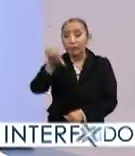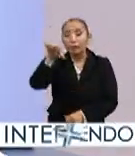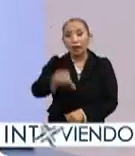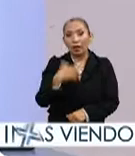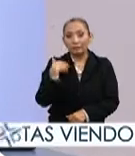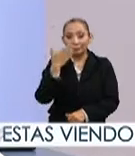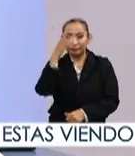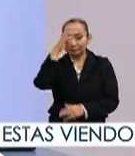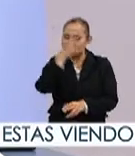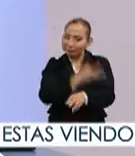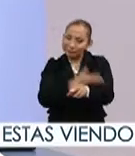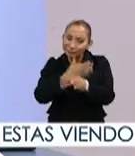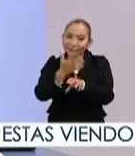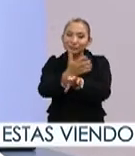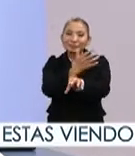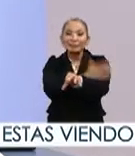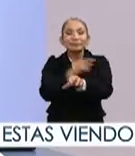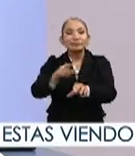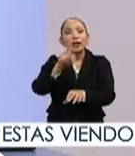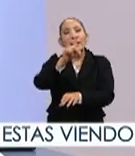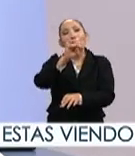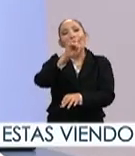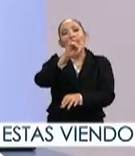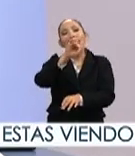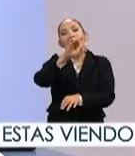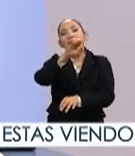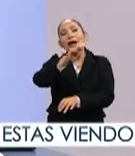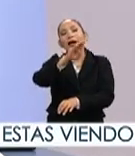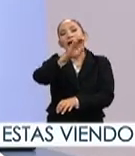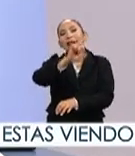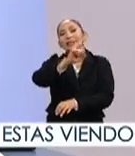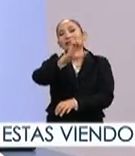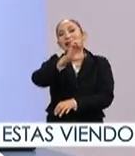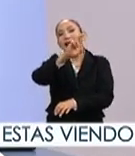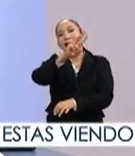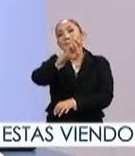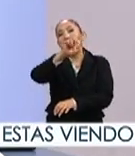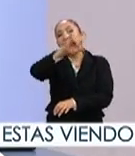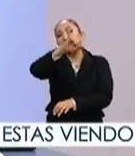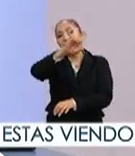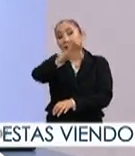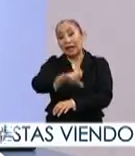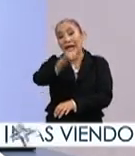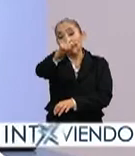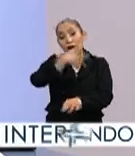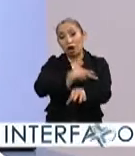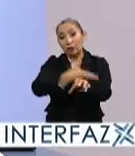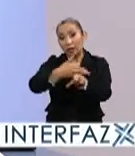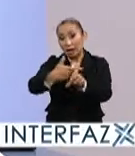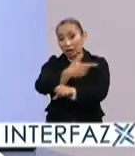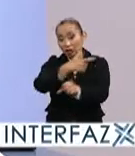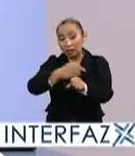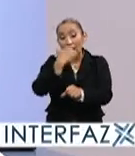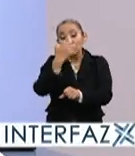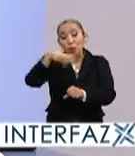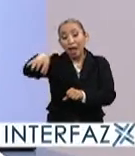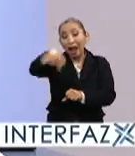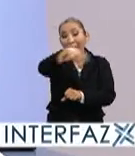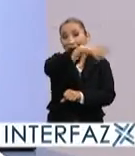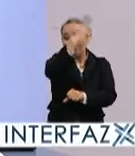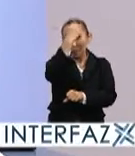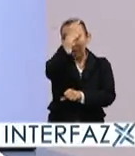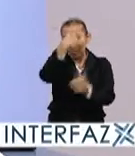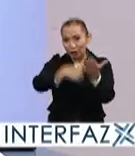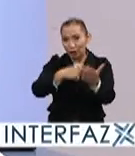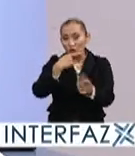hoy tenemos el gran honor de que nos acompañe Pilar Servitje de Mariscal. Ella es coordinadora nacional de las escuelas de enfermería de